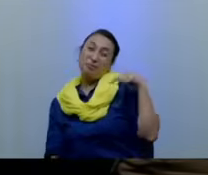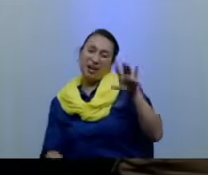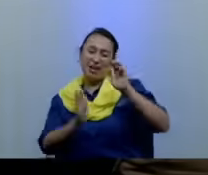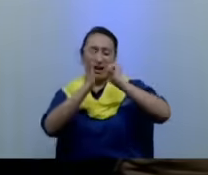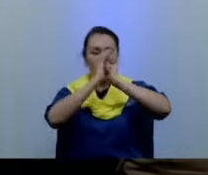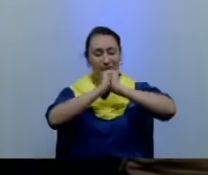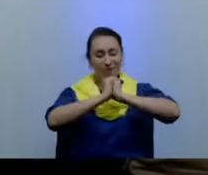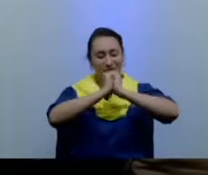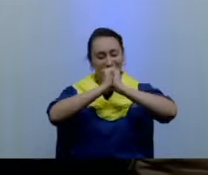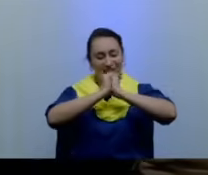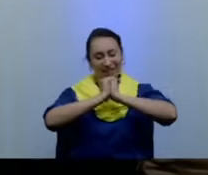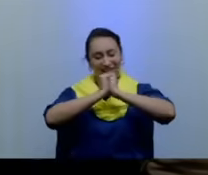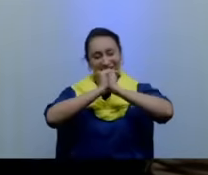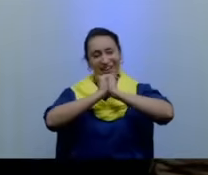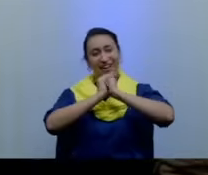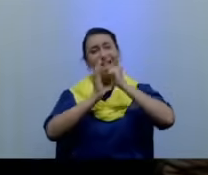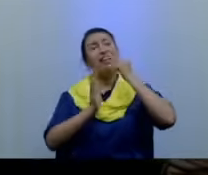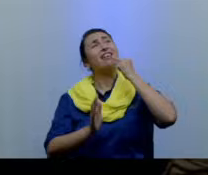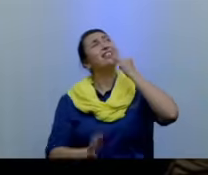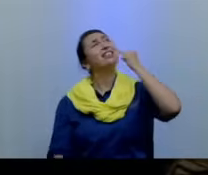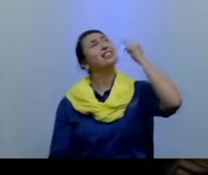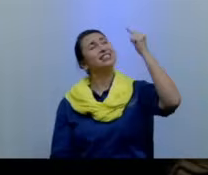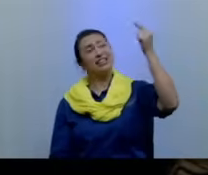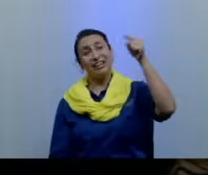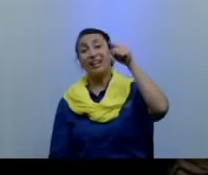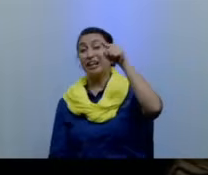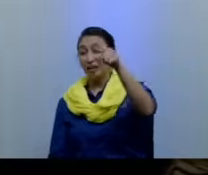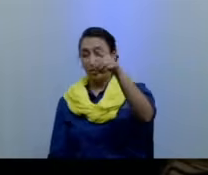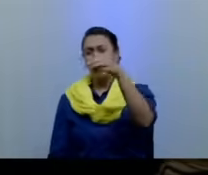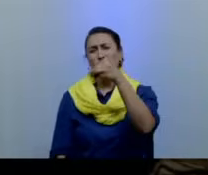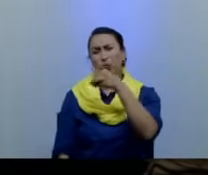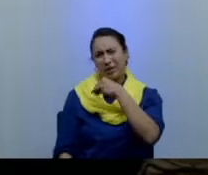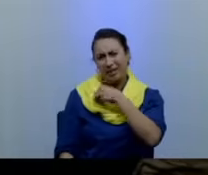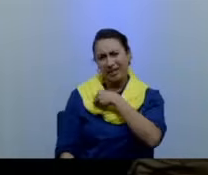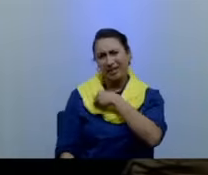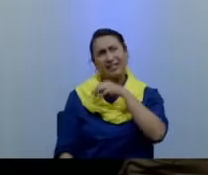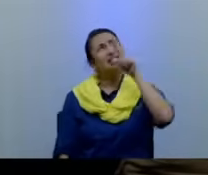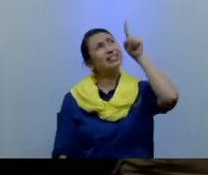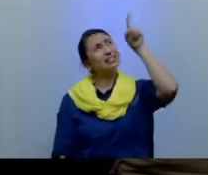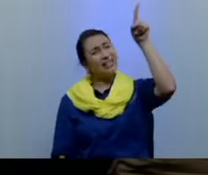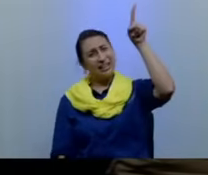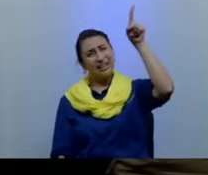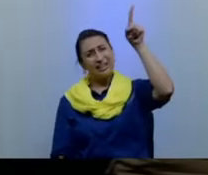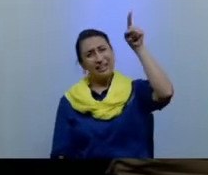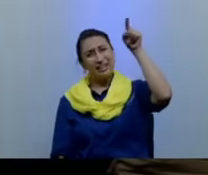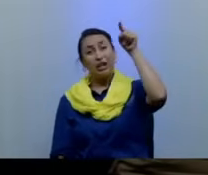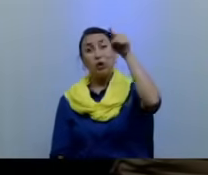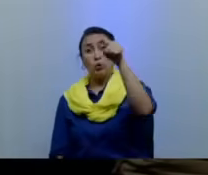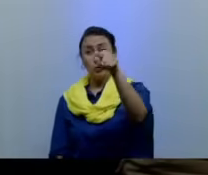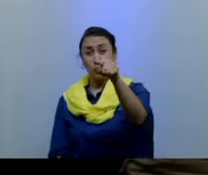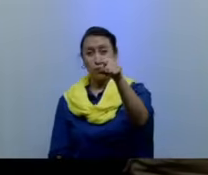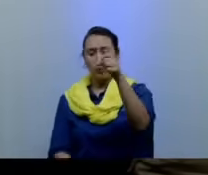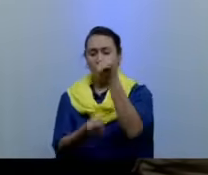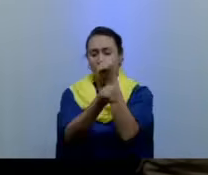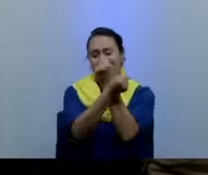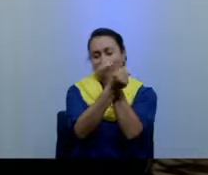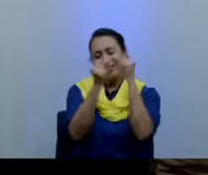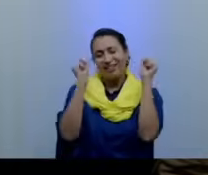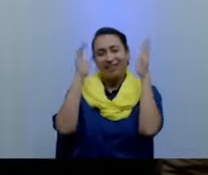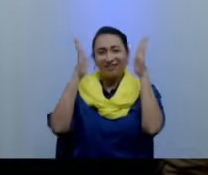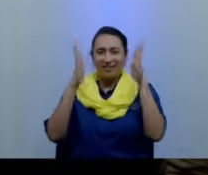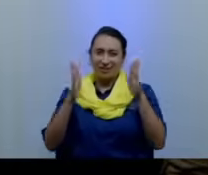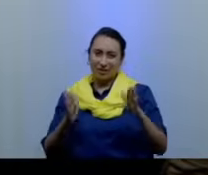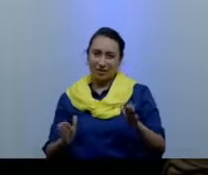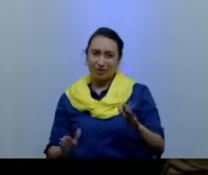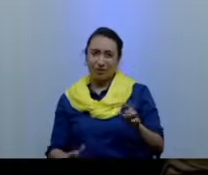si hay alguien que se alejó y necesita reconciliarse con el Señor, queremos invitarle